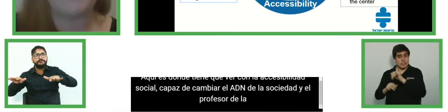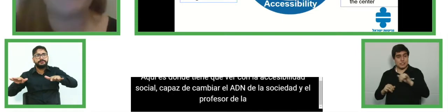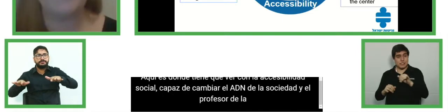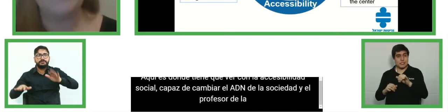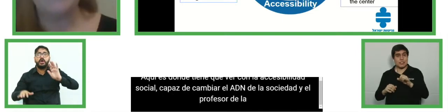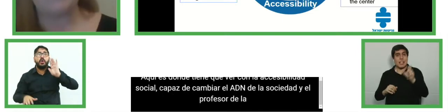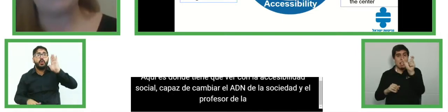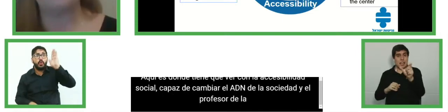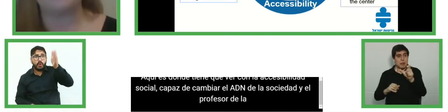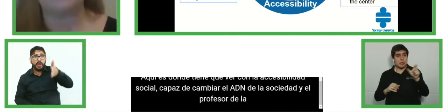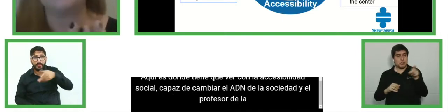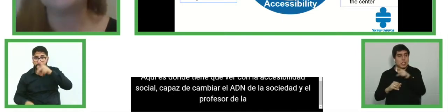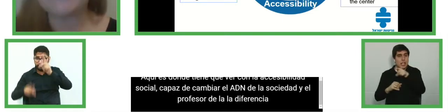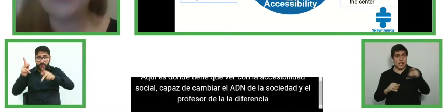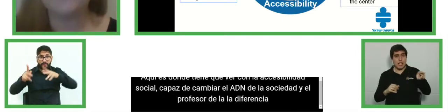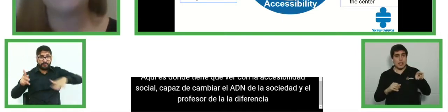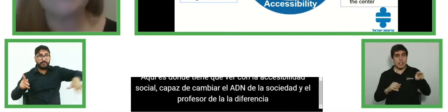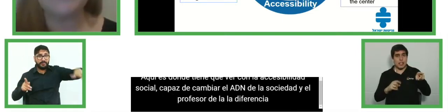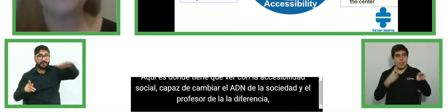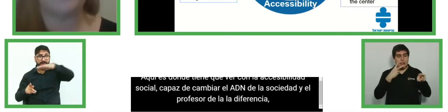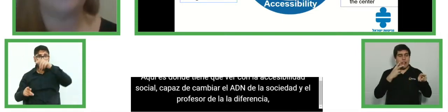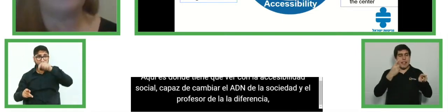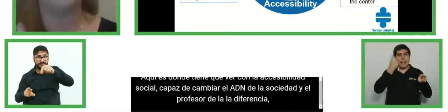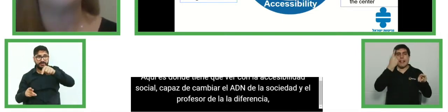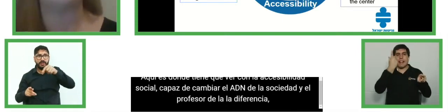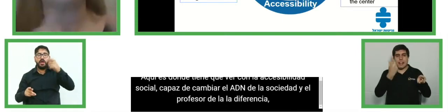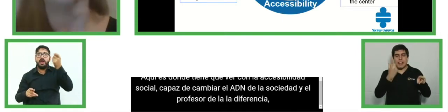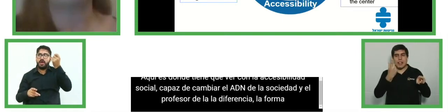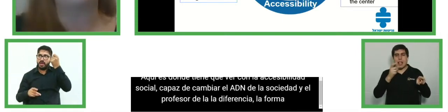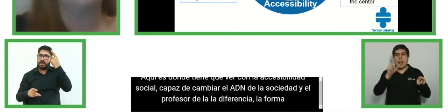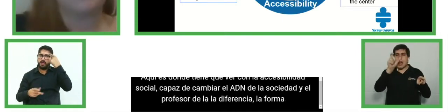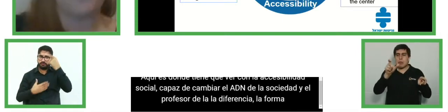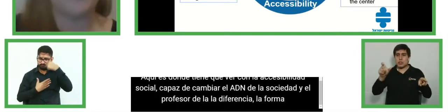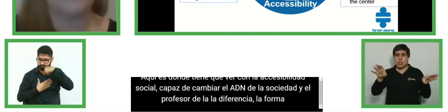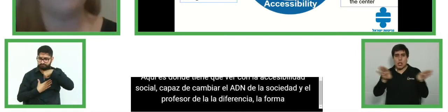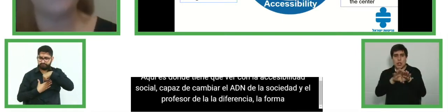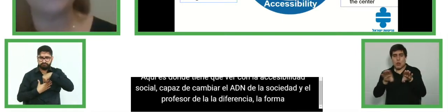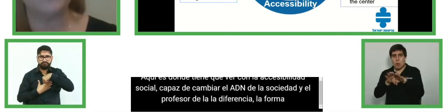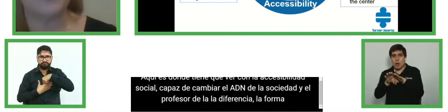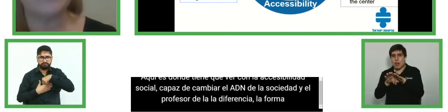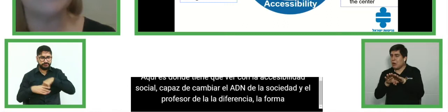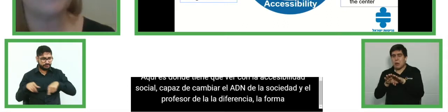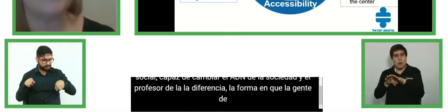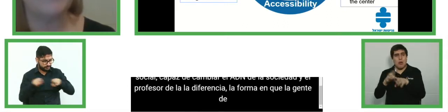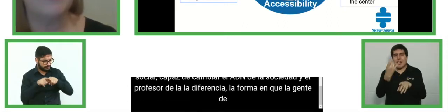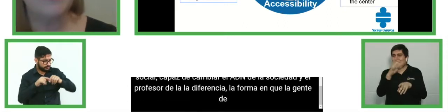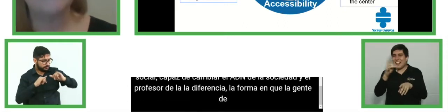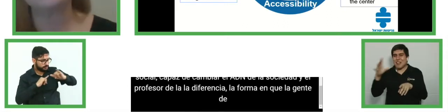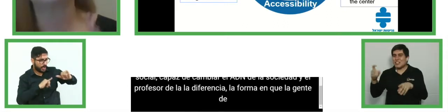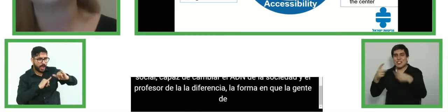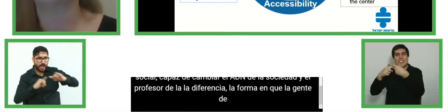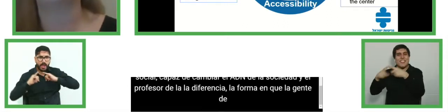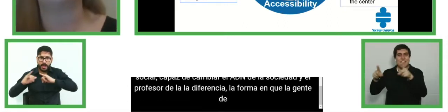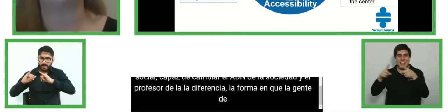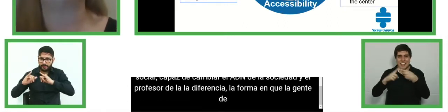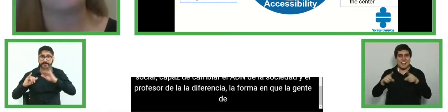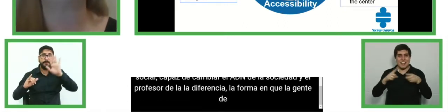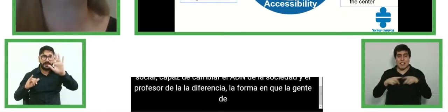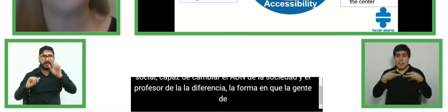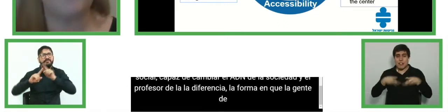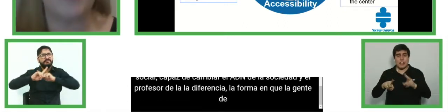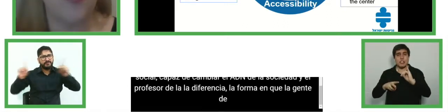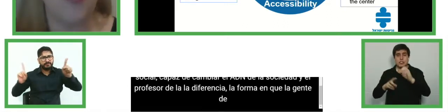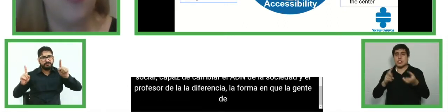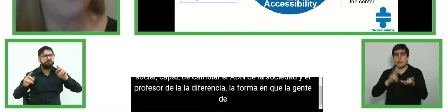ve a las otras personas que pueden ser distintas. Yo puedo decirte que en Israel, cuando veo la parte de la